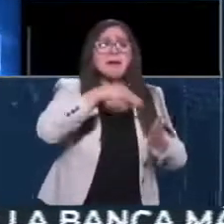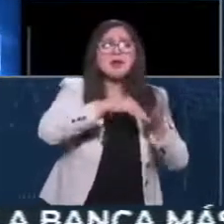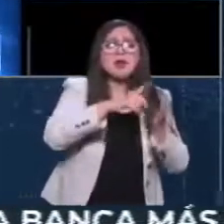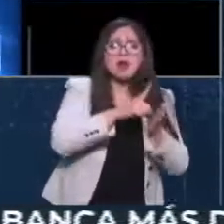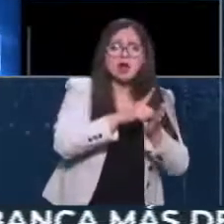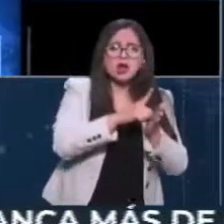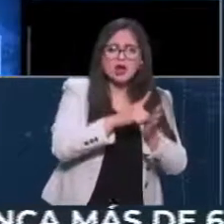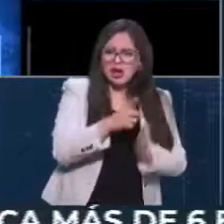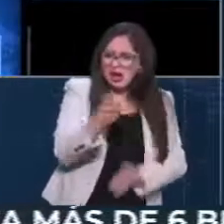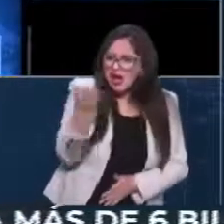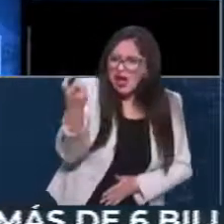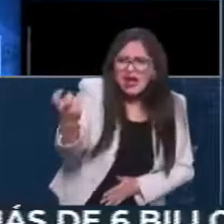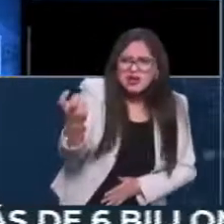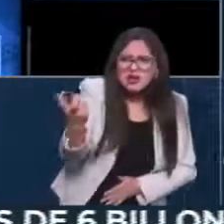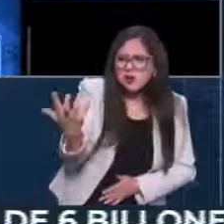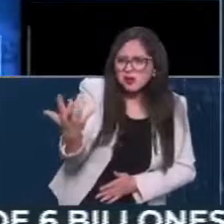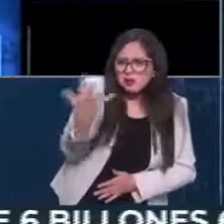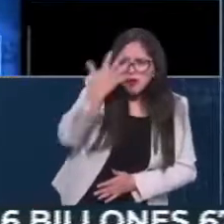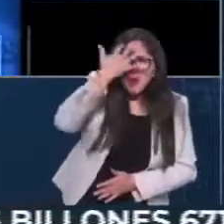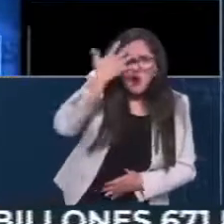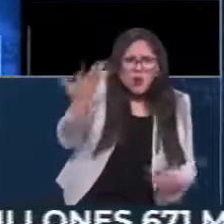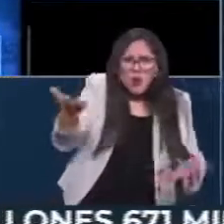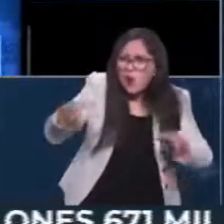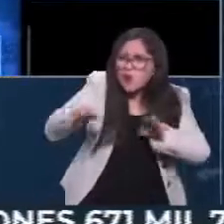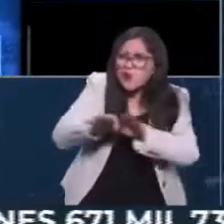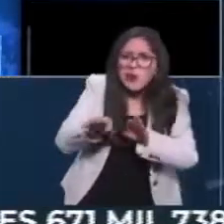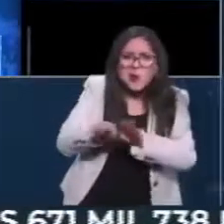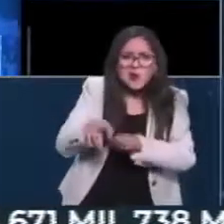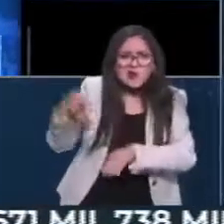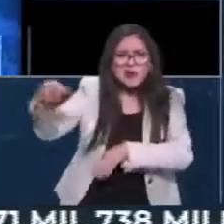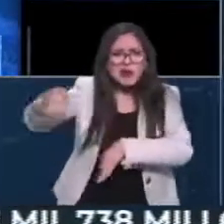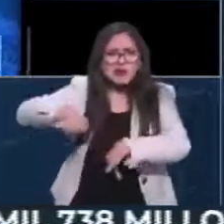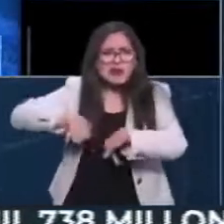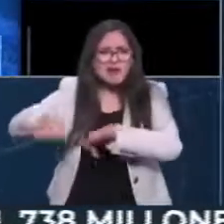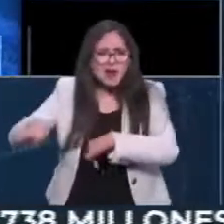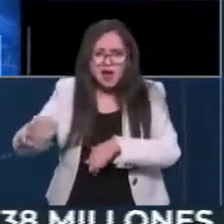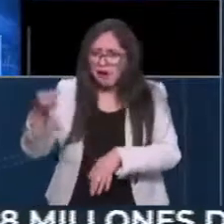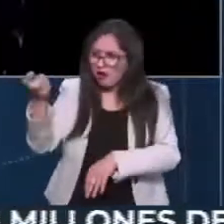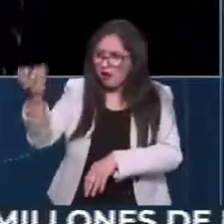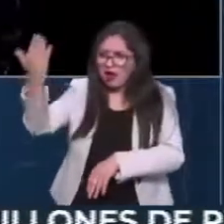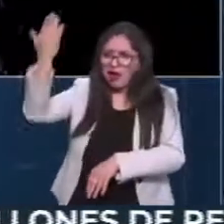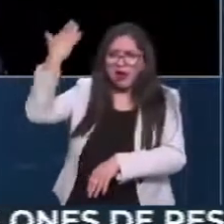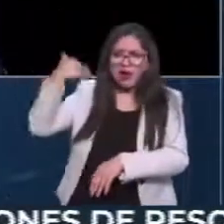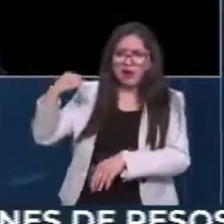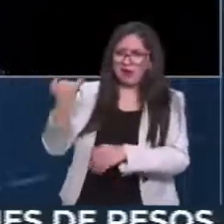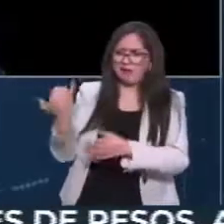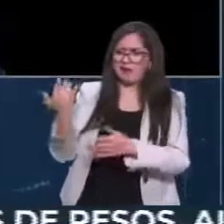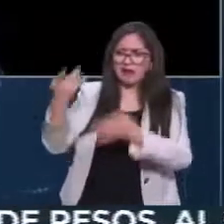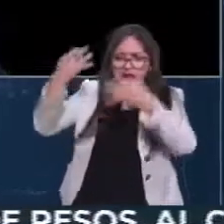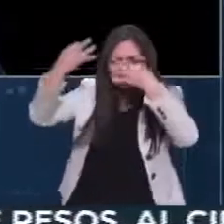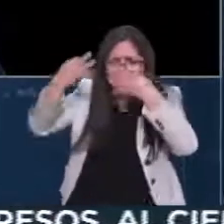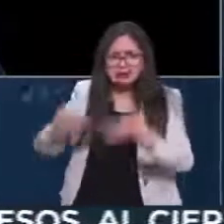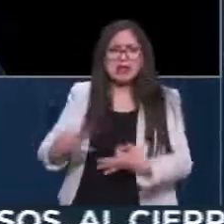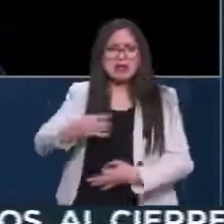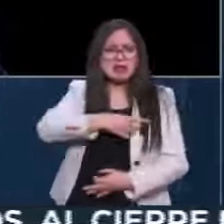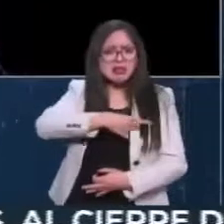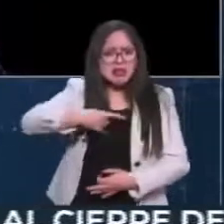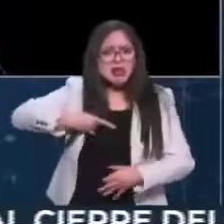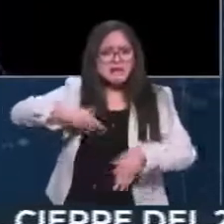hubiera esperado, no con ellos por supuesto, porque pues con esos antecedentes era imposible, que hubiera hecho un trabajo ético e